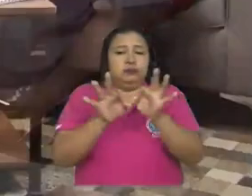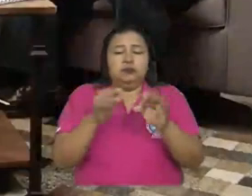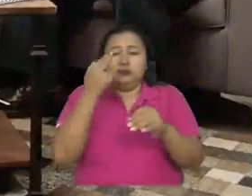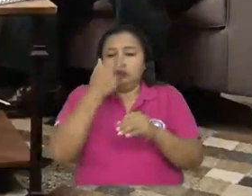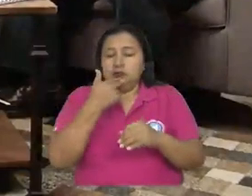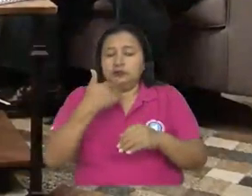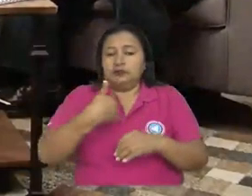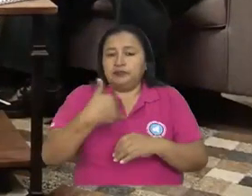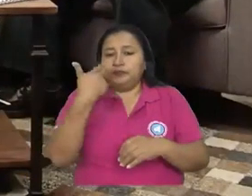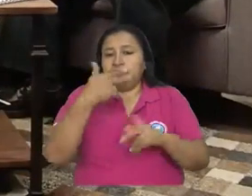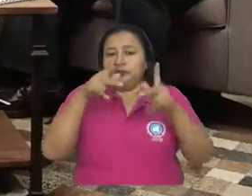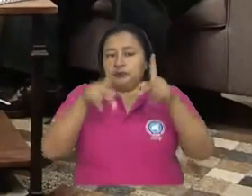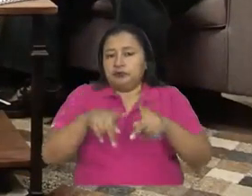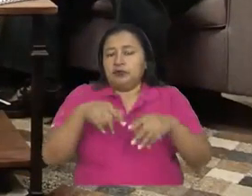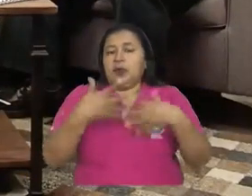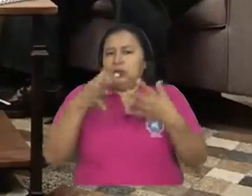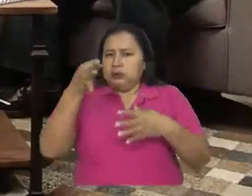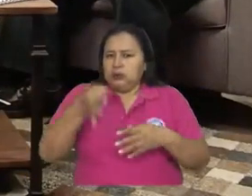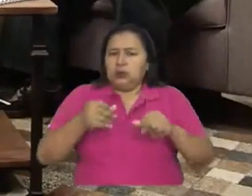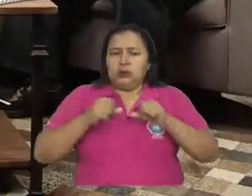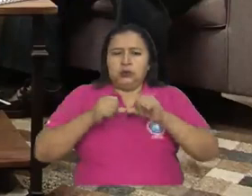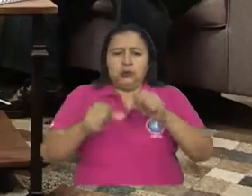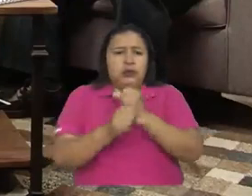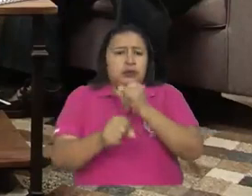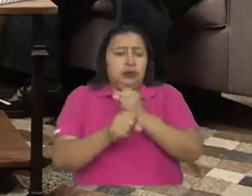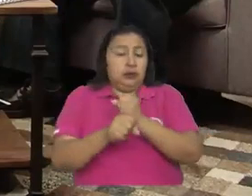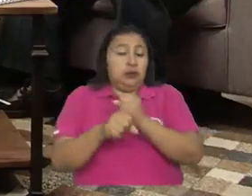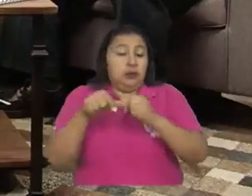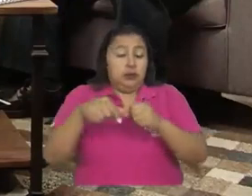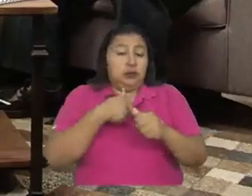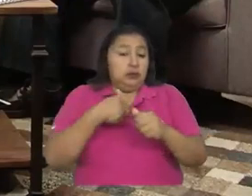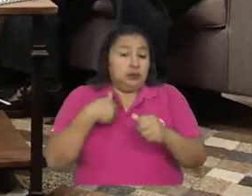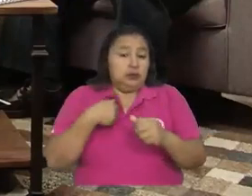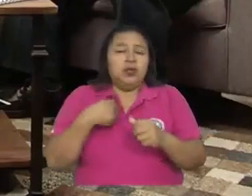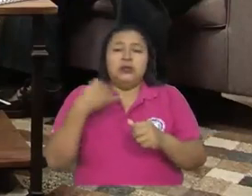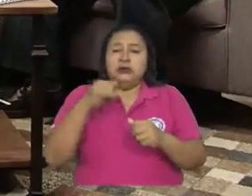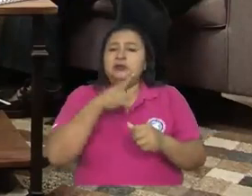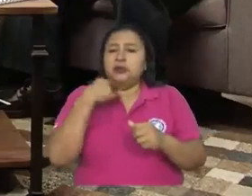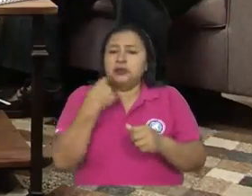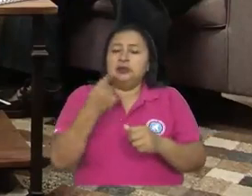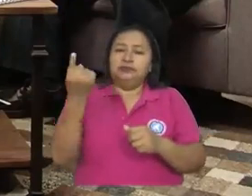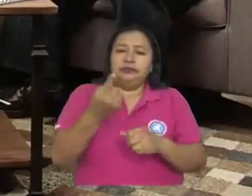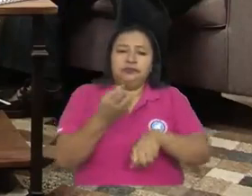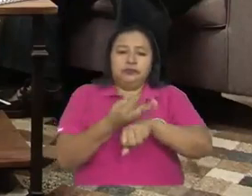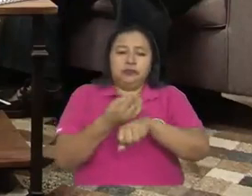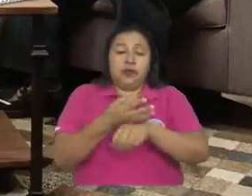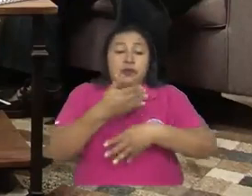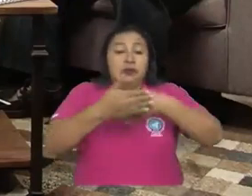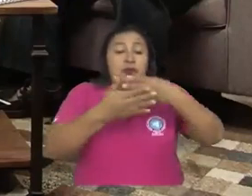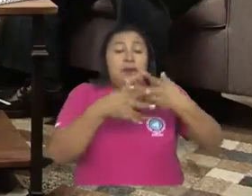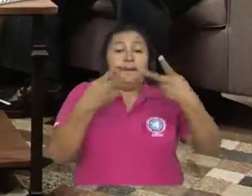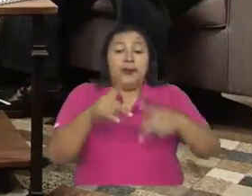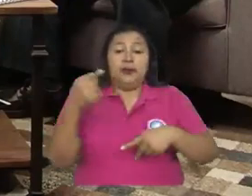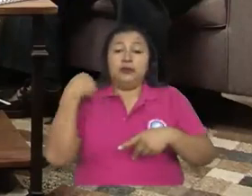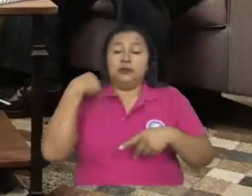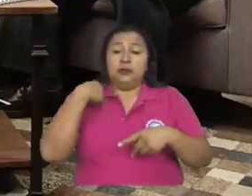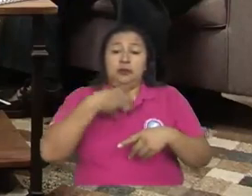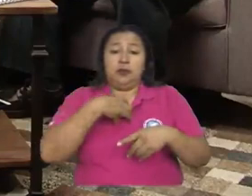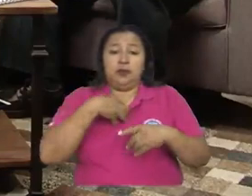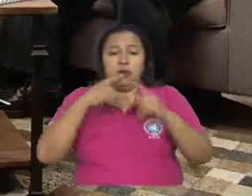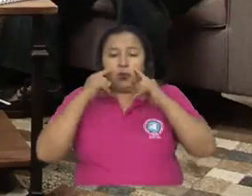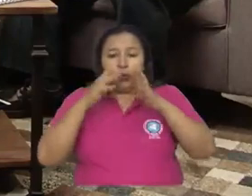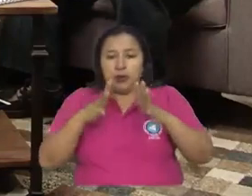y también para garantizar la continuidad de la obra, porque si bien es cierto, llega a la comuna, construye, pero como la población siente propio eso, lo cuida,